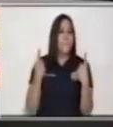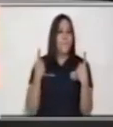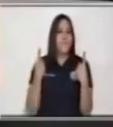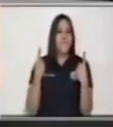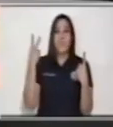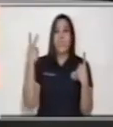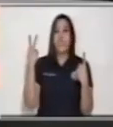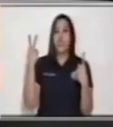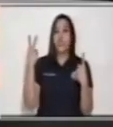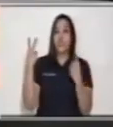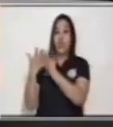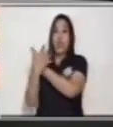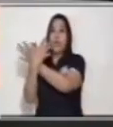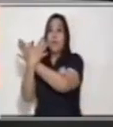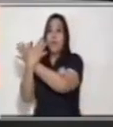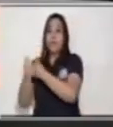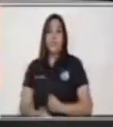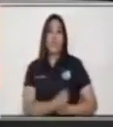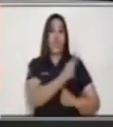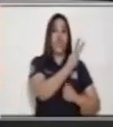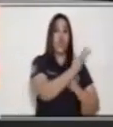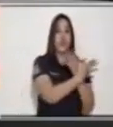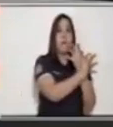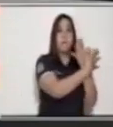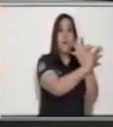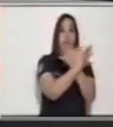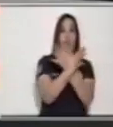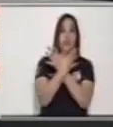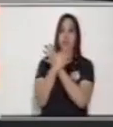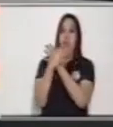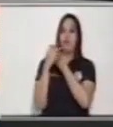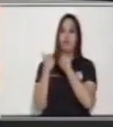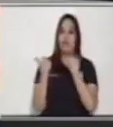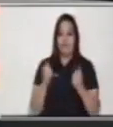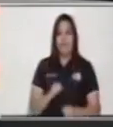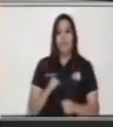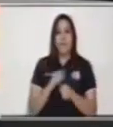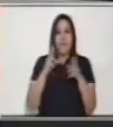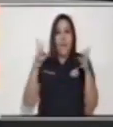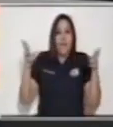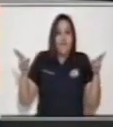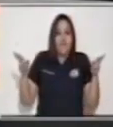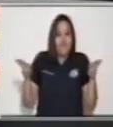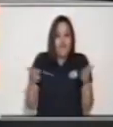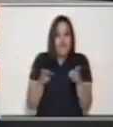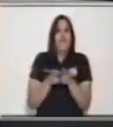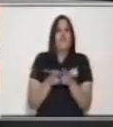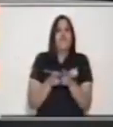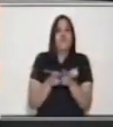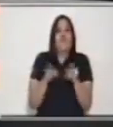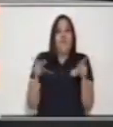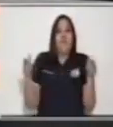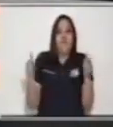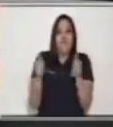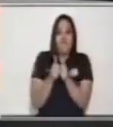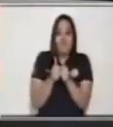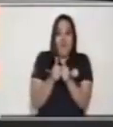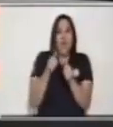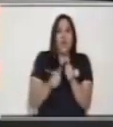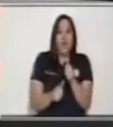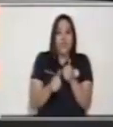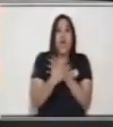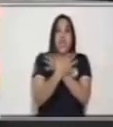dos mariposas. Vamos a perseguir mariposas y vamos a juntar dos mariposas cada